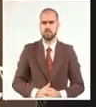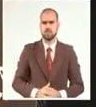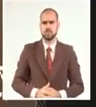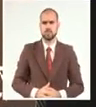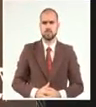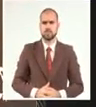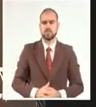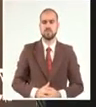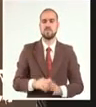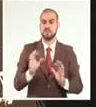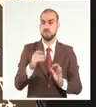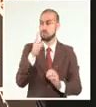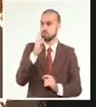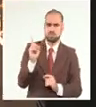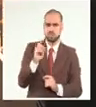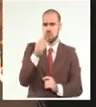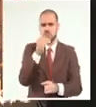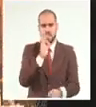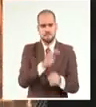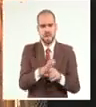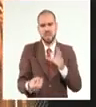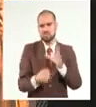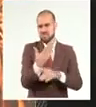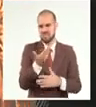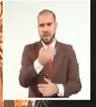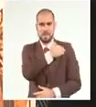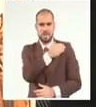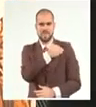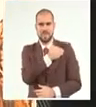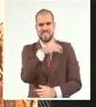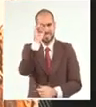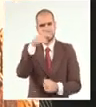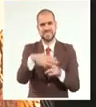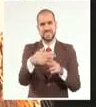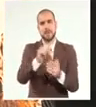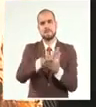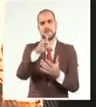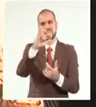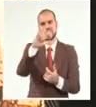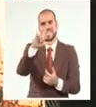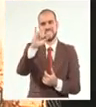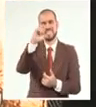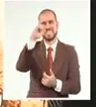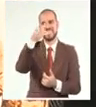la simiente de las milicias nacionales revolucionarias.